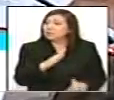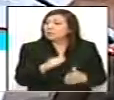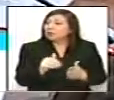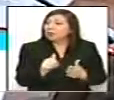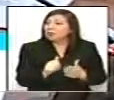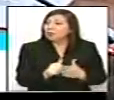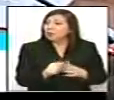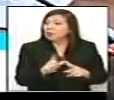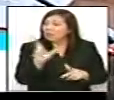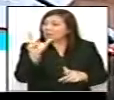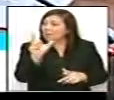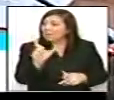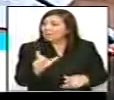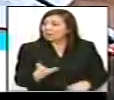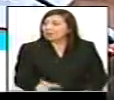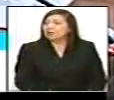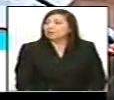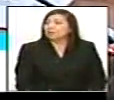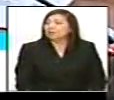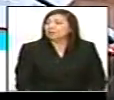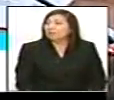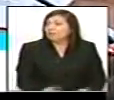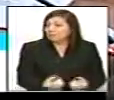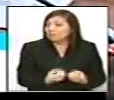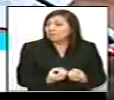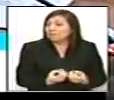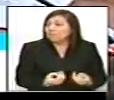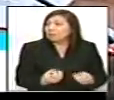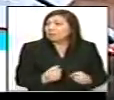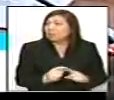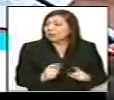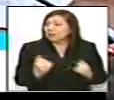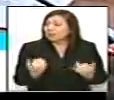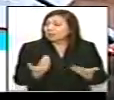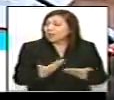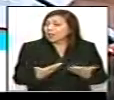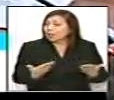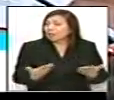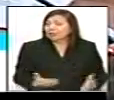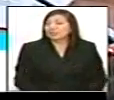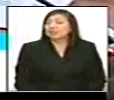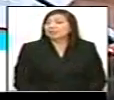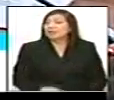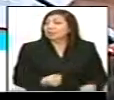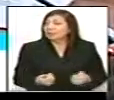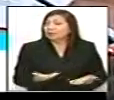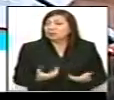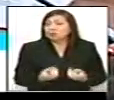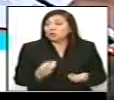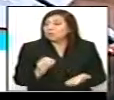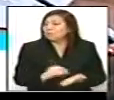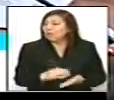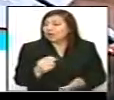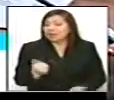el territorio patrio hay recursos forestales. Si tuviésemos esa herramienta de carácter dinámica de ser mucho más